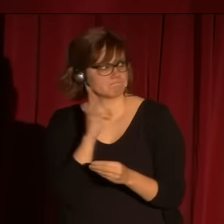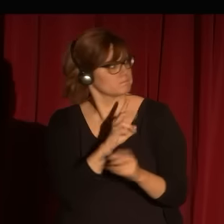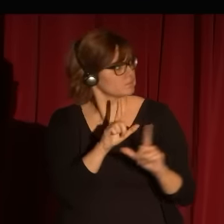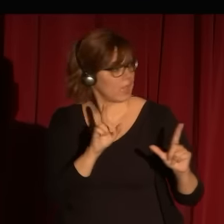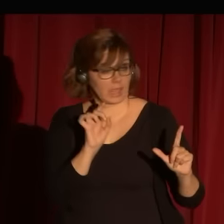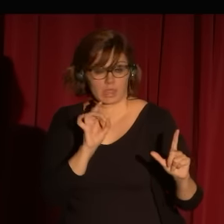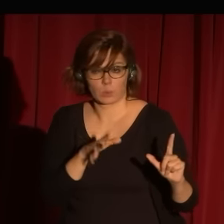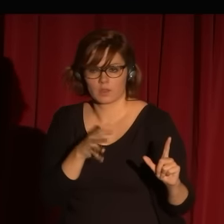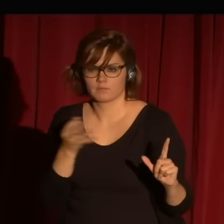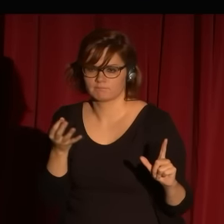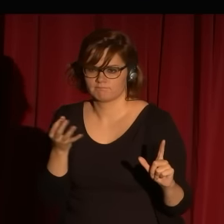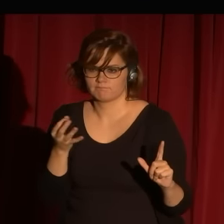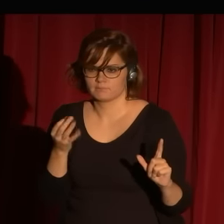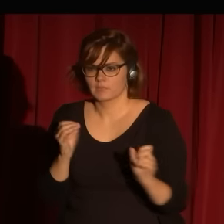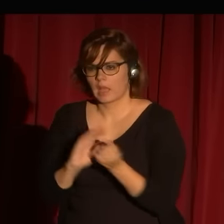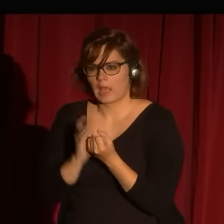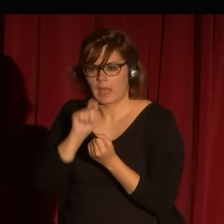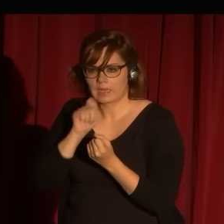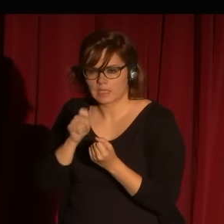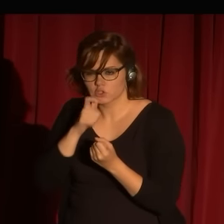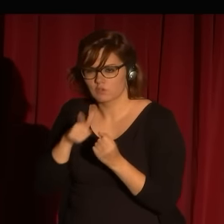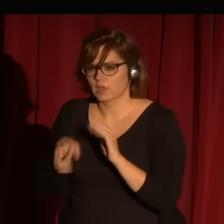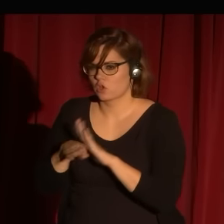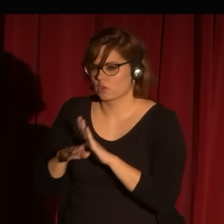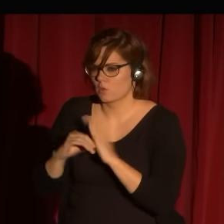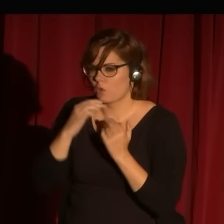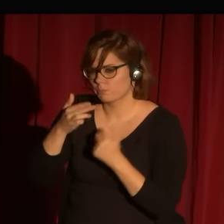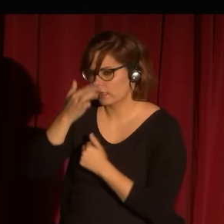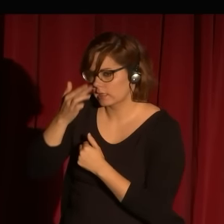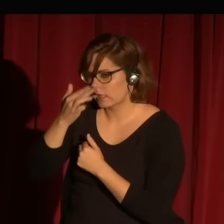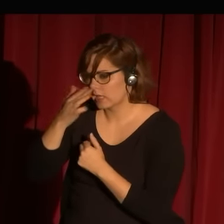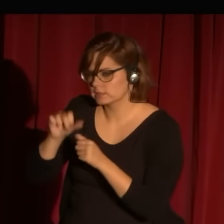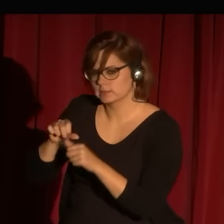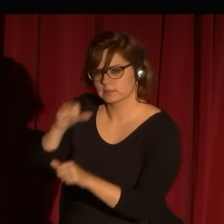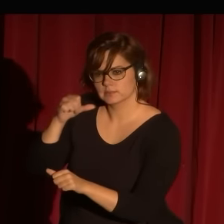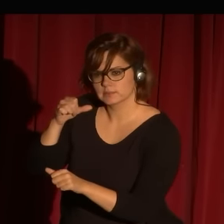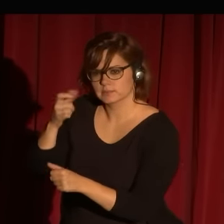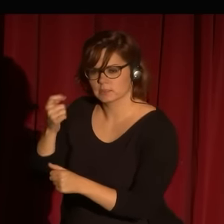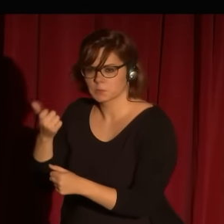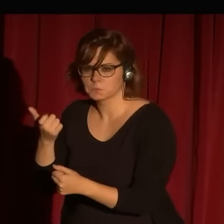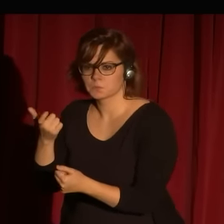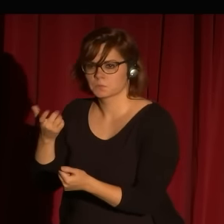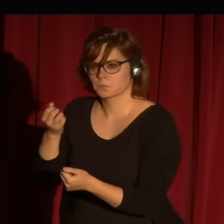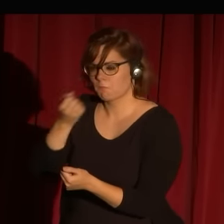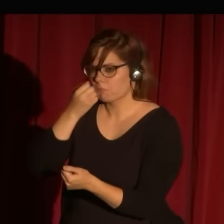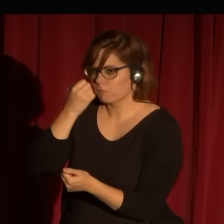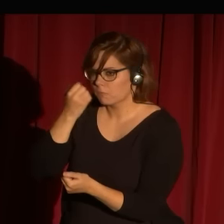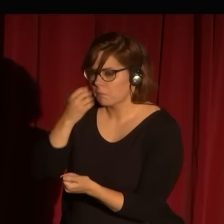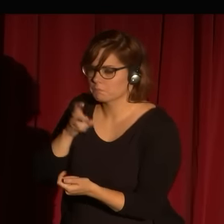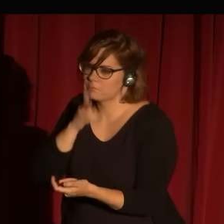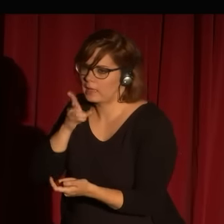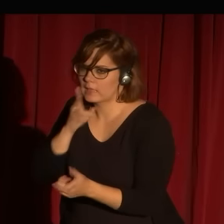este es que el alcachofa mantiene aún algo de ese interés que había tenido como una un fruto una Un